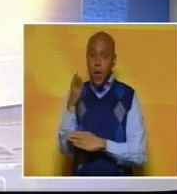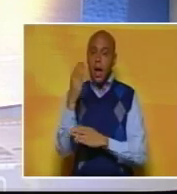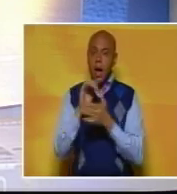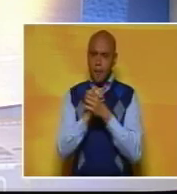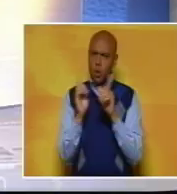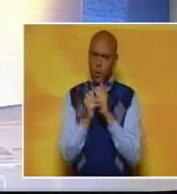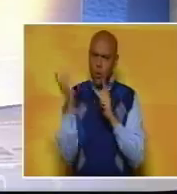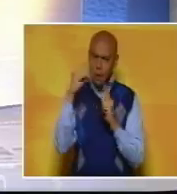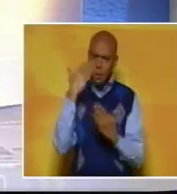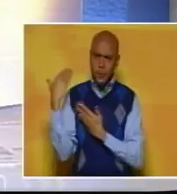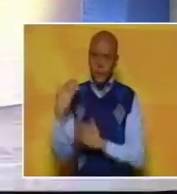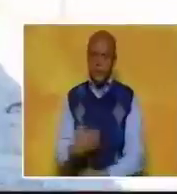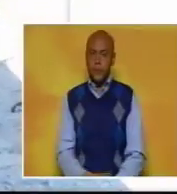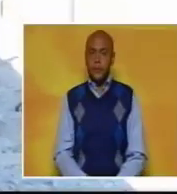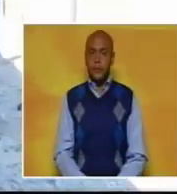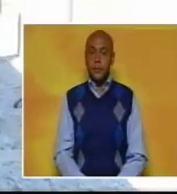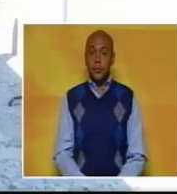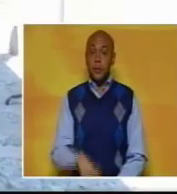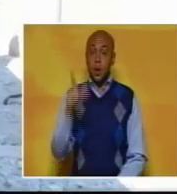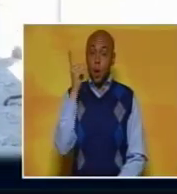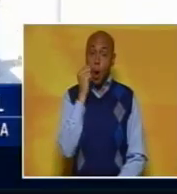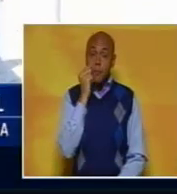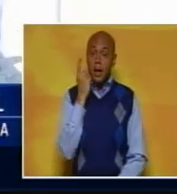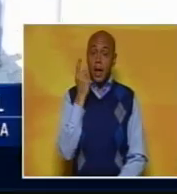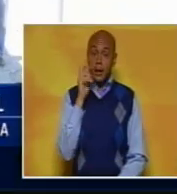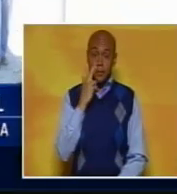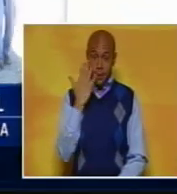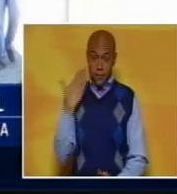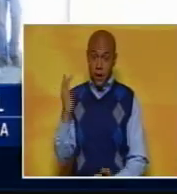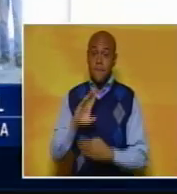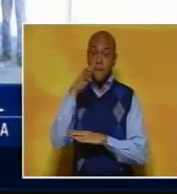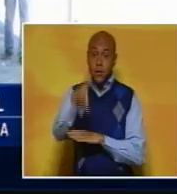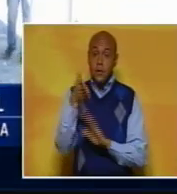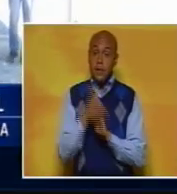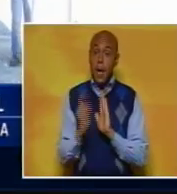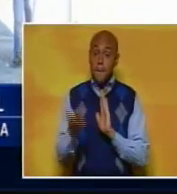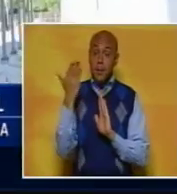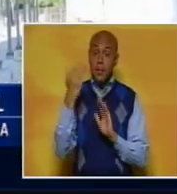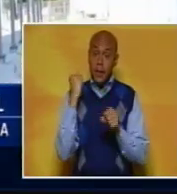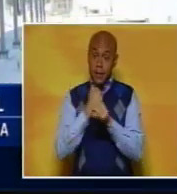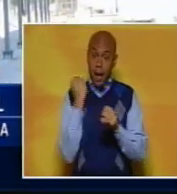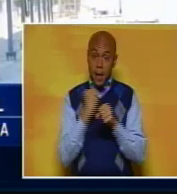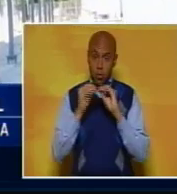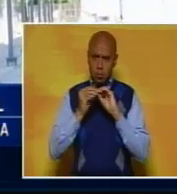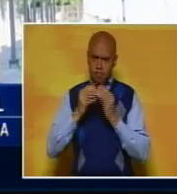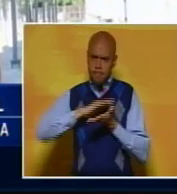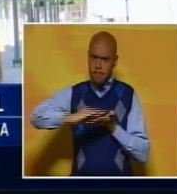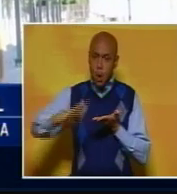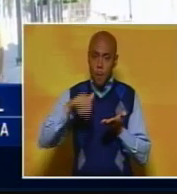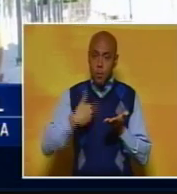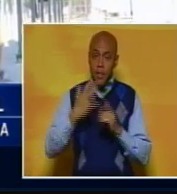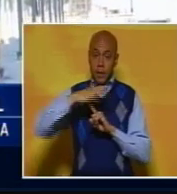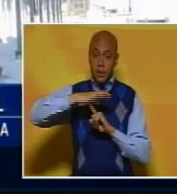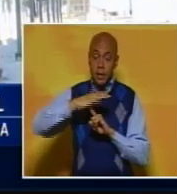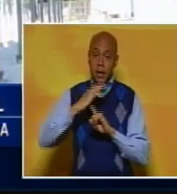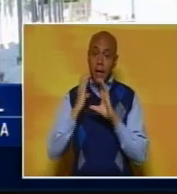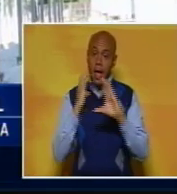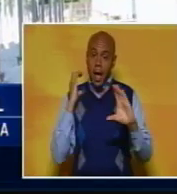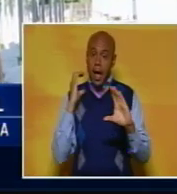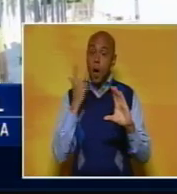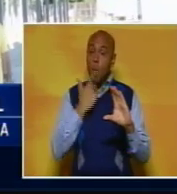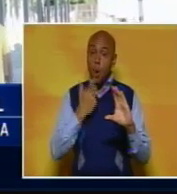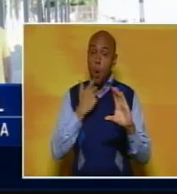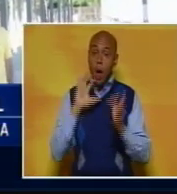nos amplía la información. El mandatario regional informó que esta importante obra para el funcionamiento de todo el sistema Transaragua ha